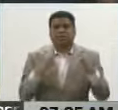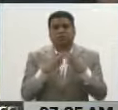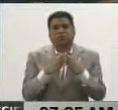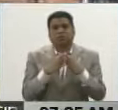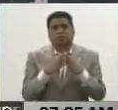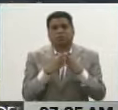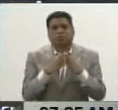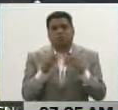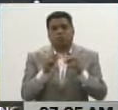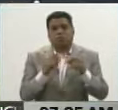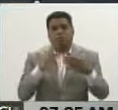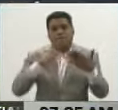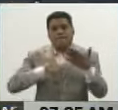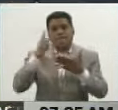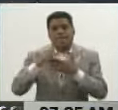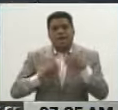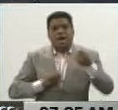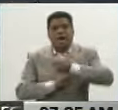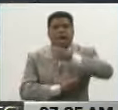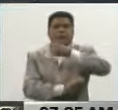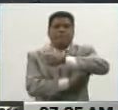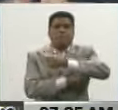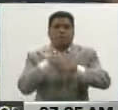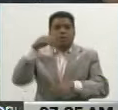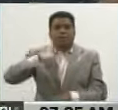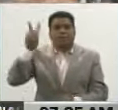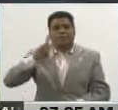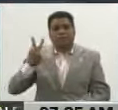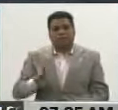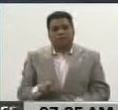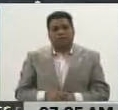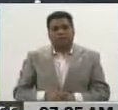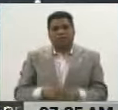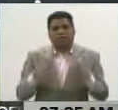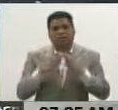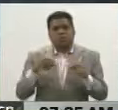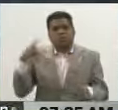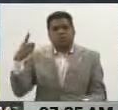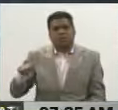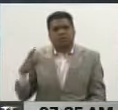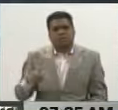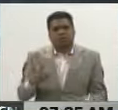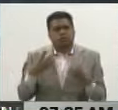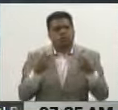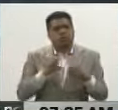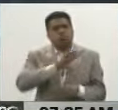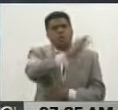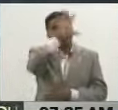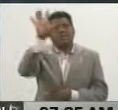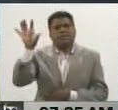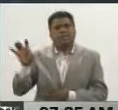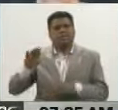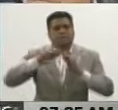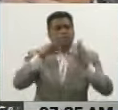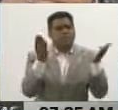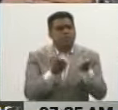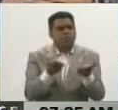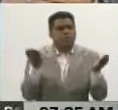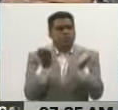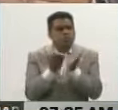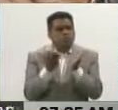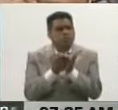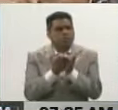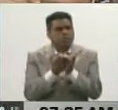son apoyo a los venezolanos y venezolanas que pueden ejercer el derecho. En muchos países del mundo se habla de una educación